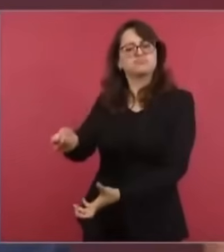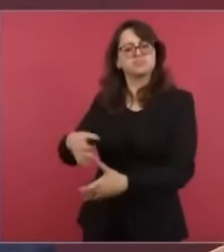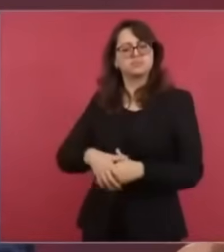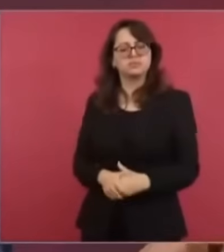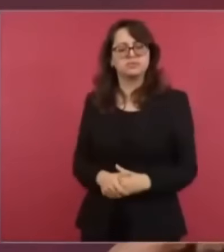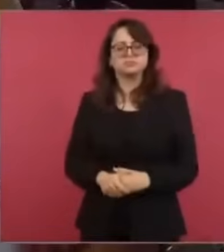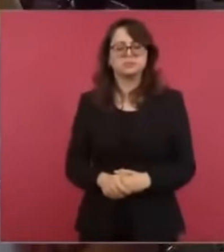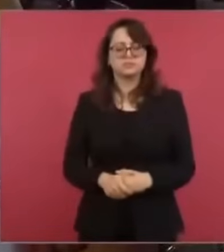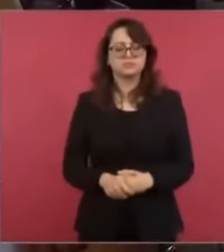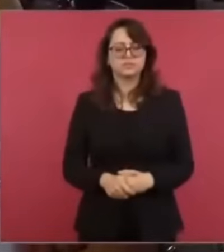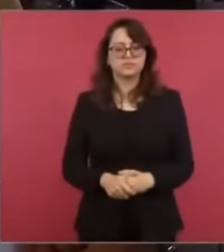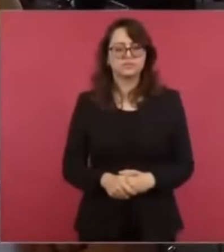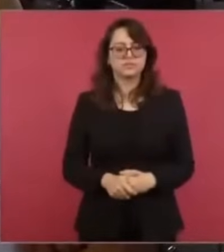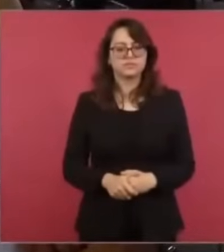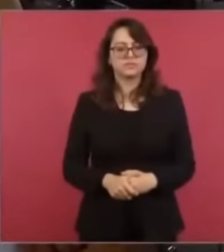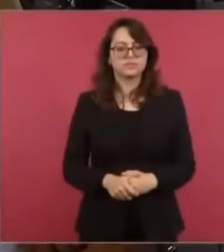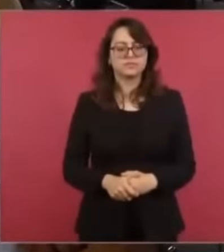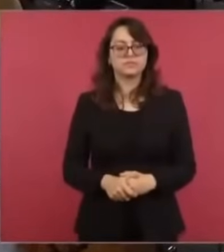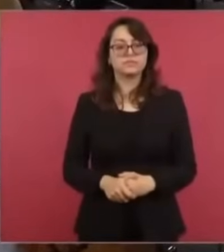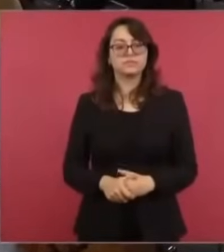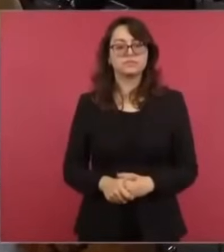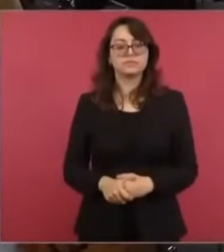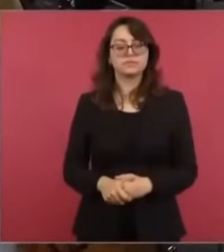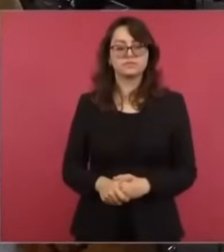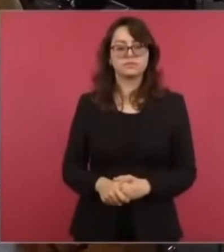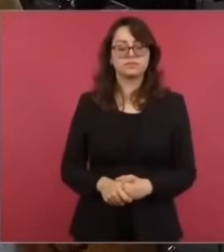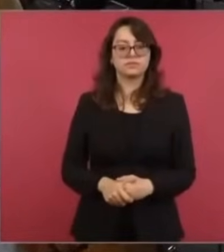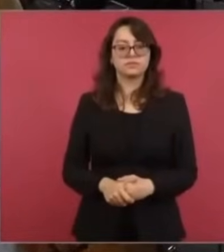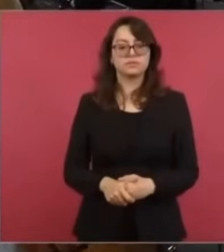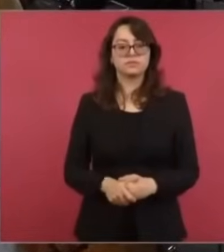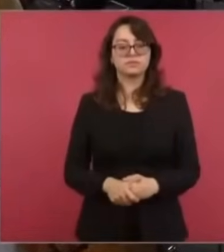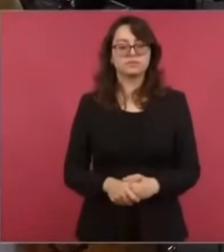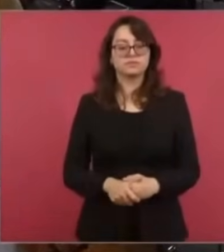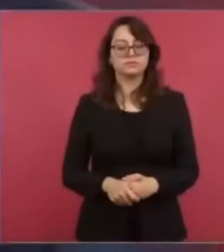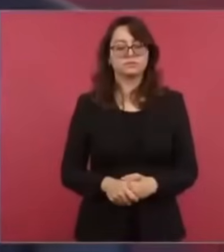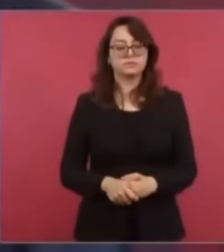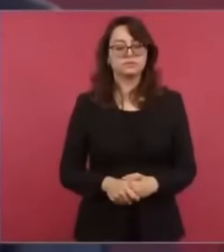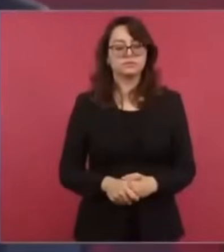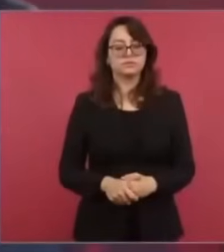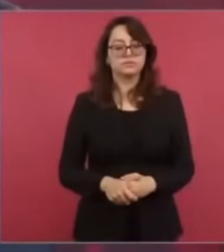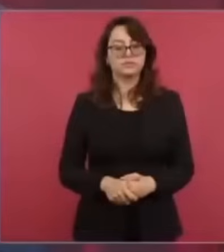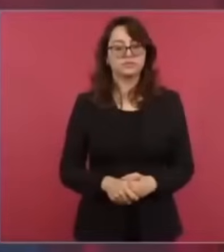Nada, porque no hay.